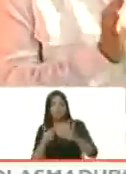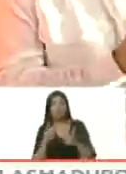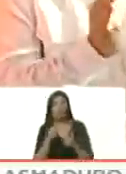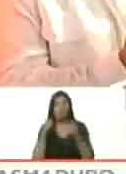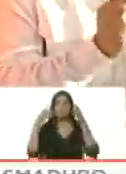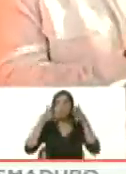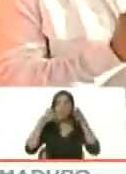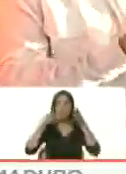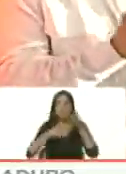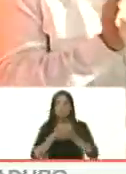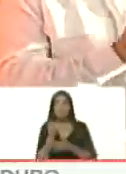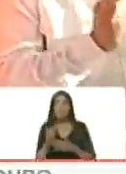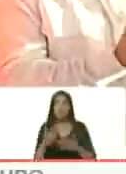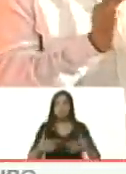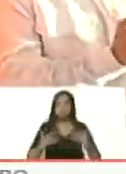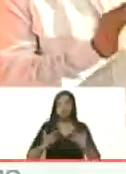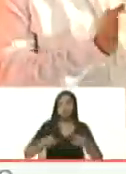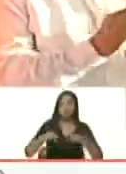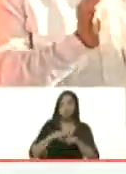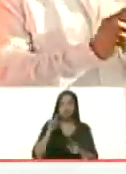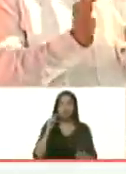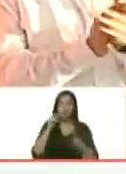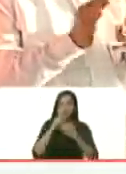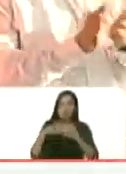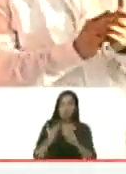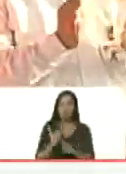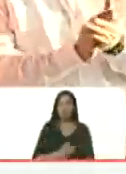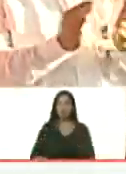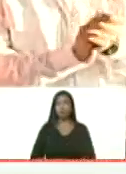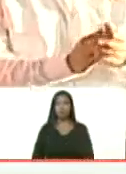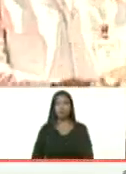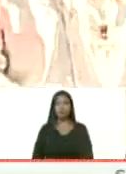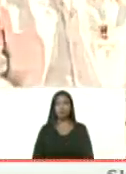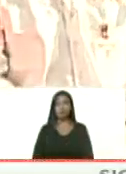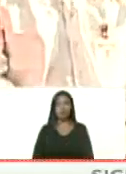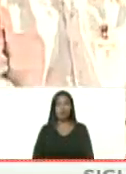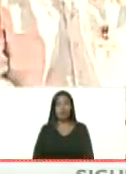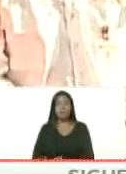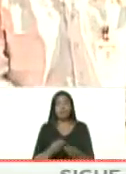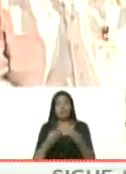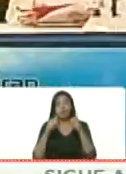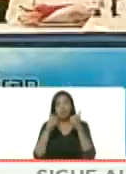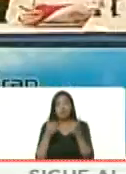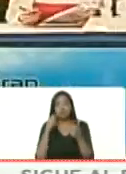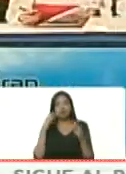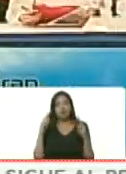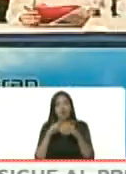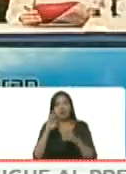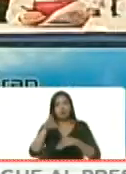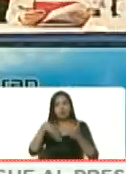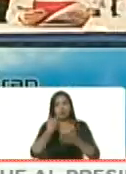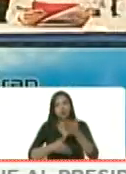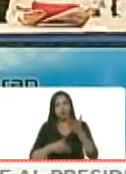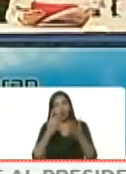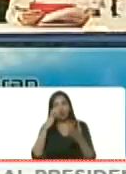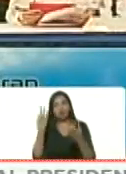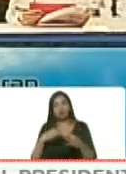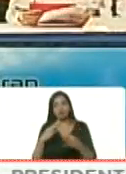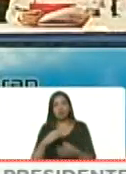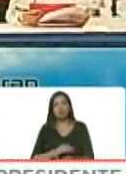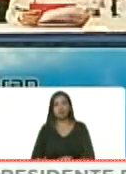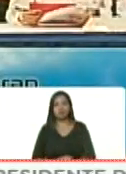incentivos para poder apuntalar en esa dirección. Muy bien, aquí tengo el punto de cuenta oficial para